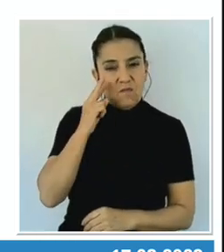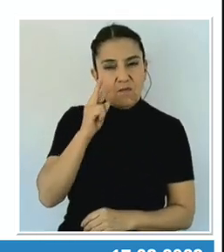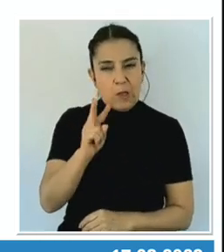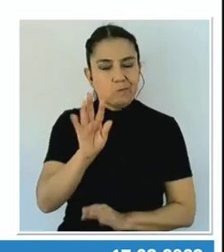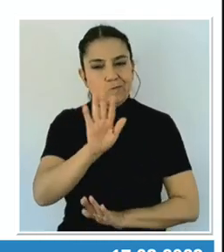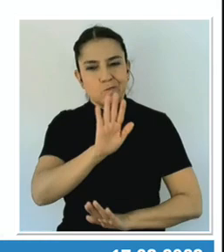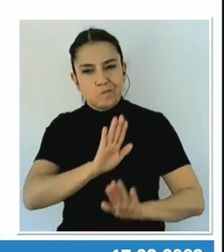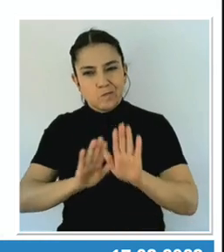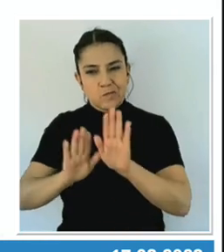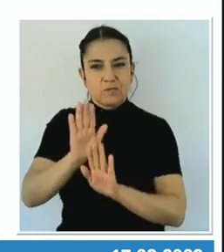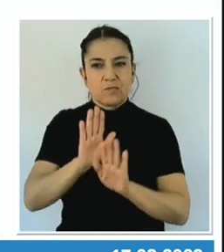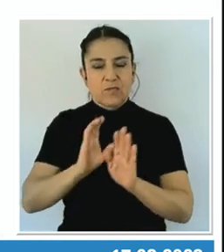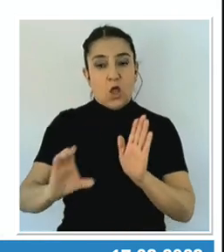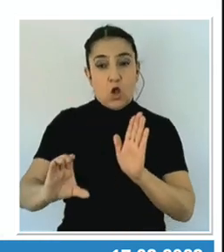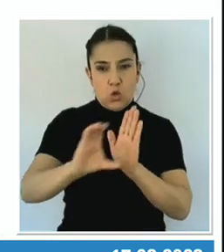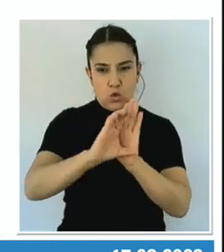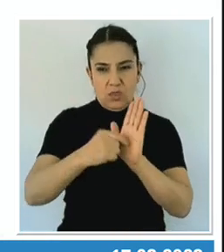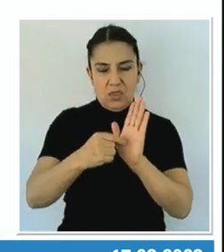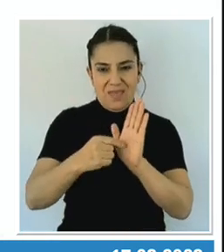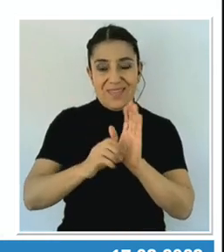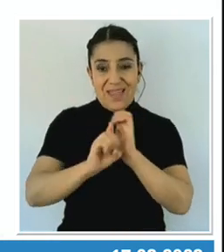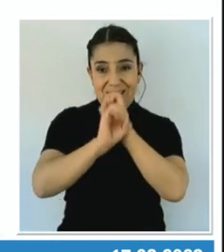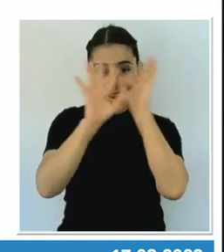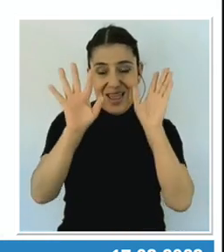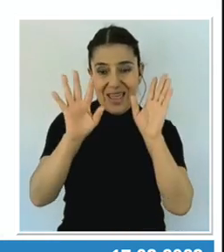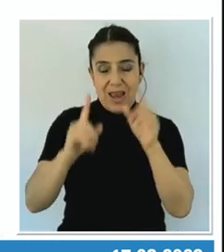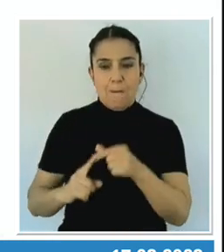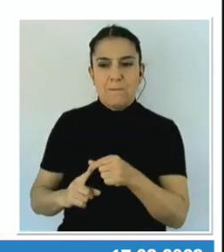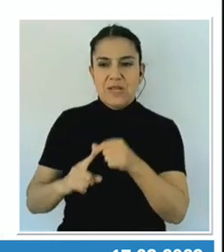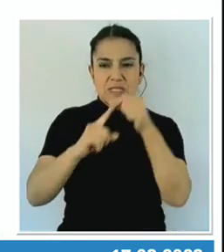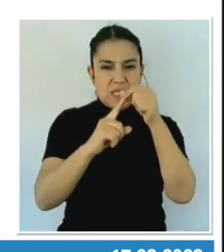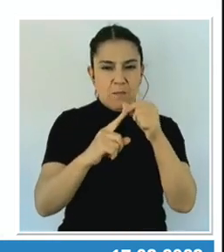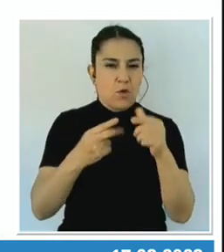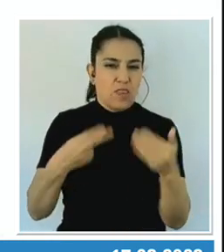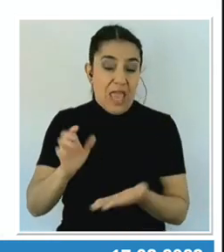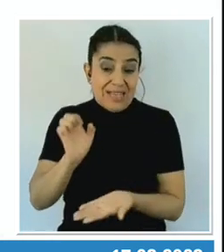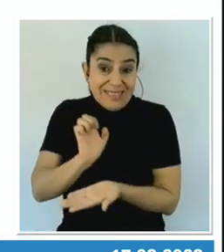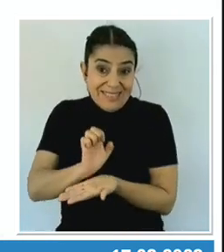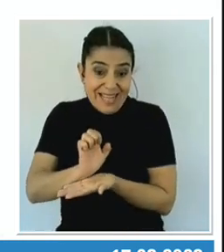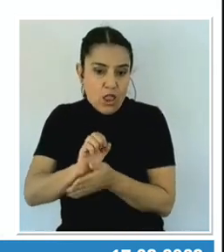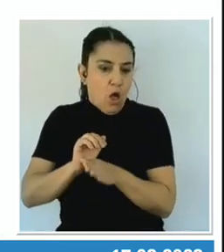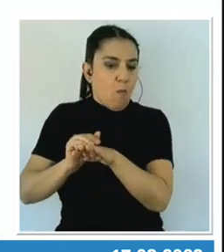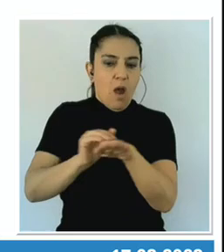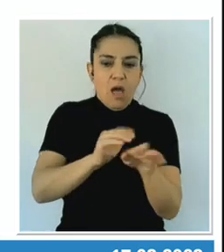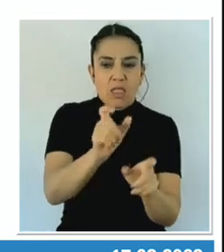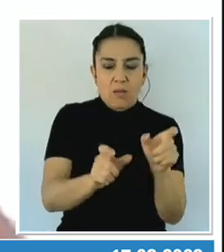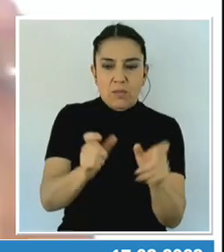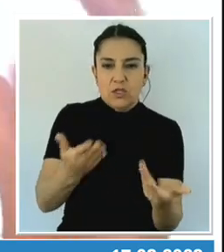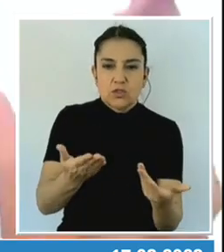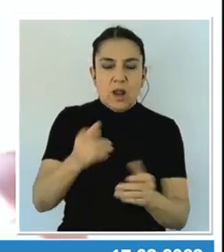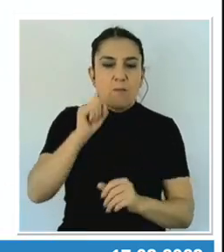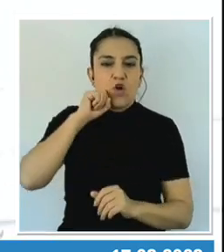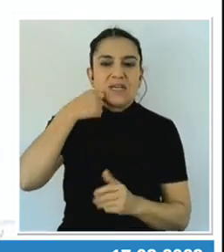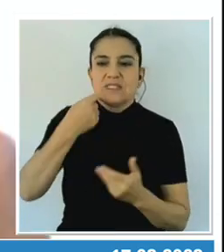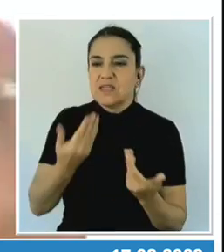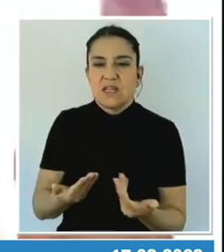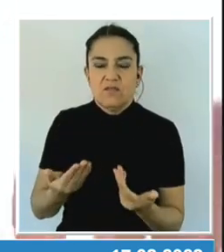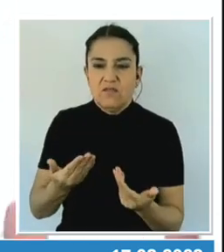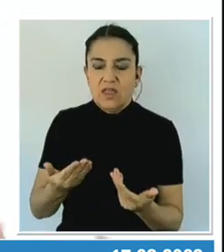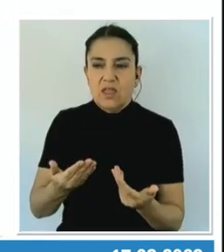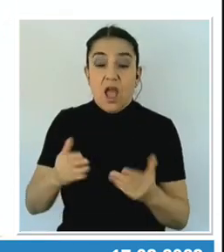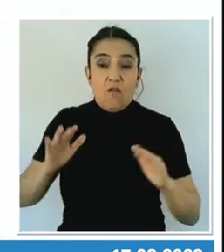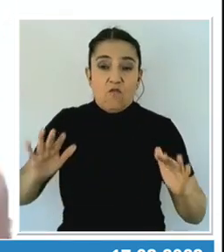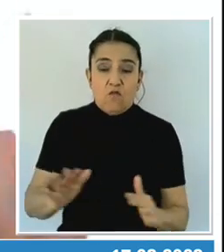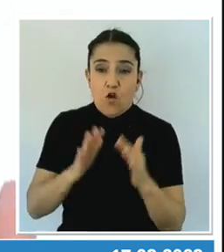constitucionalización expresa de este principio de subsidiariedad, porque pienso que eso fomentará, ¿no?, y creo que es necesario hacer